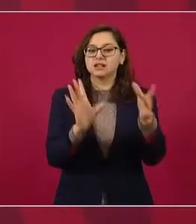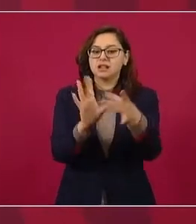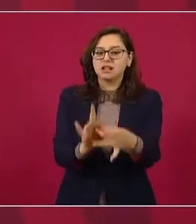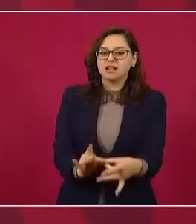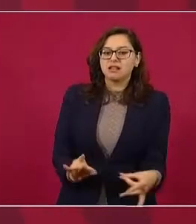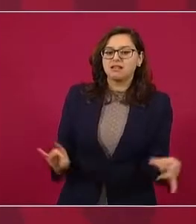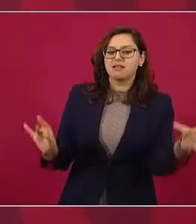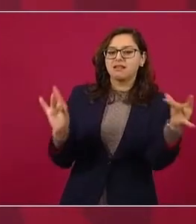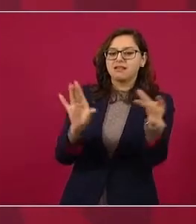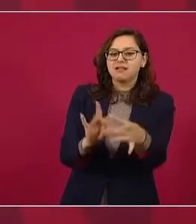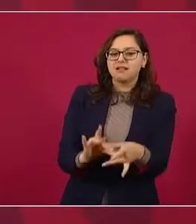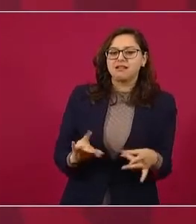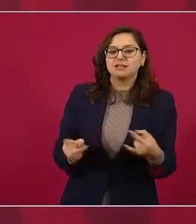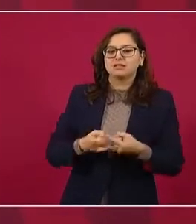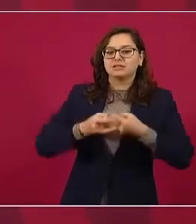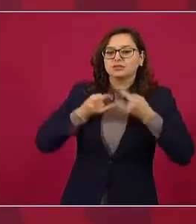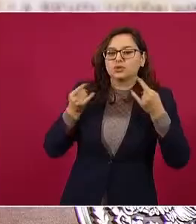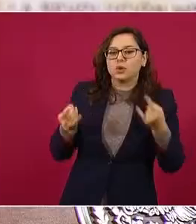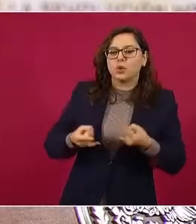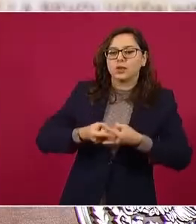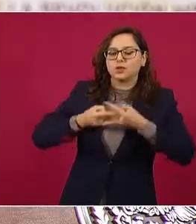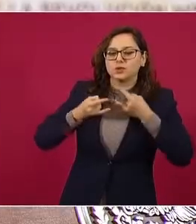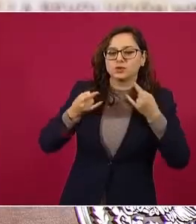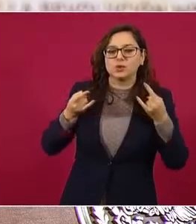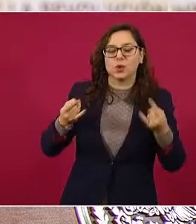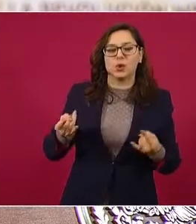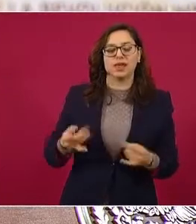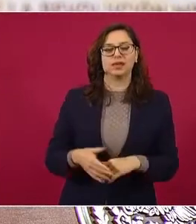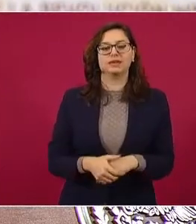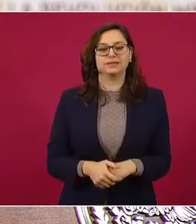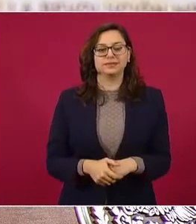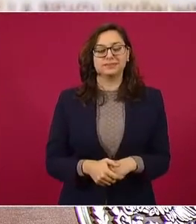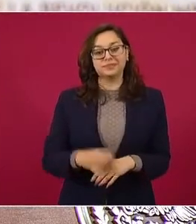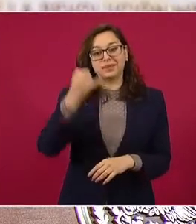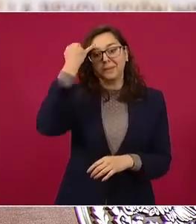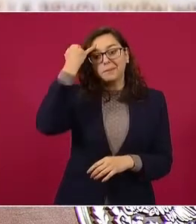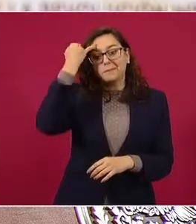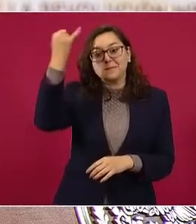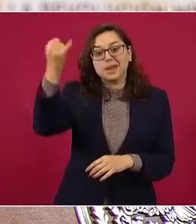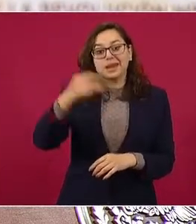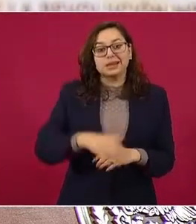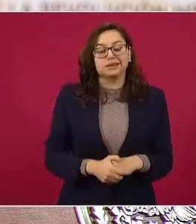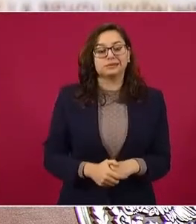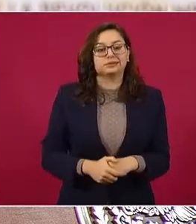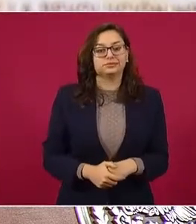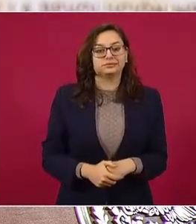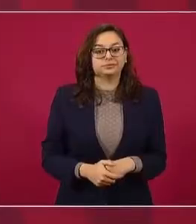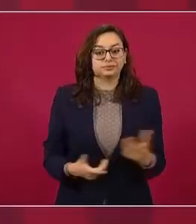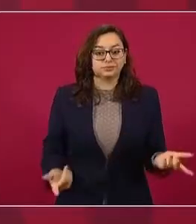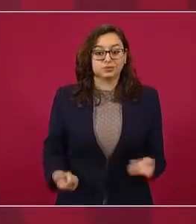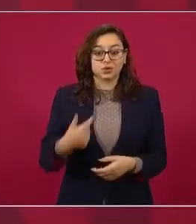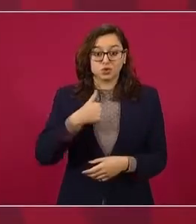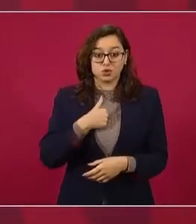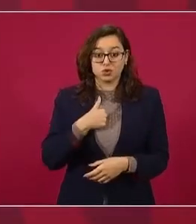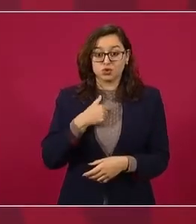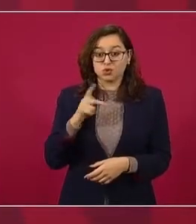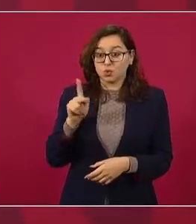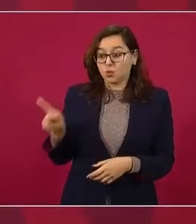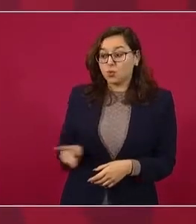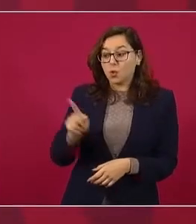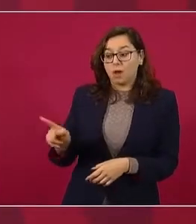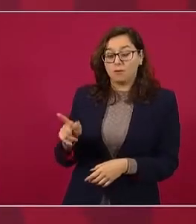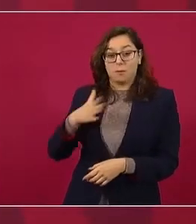Imagínense, yo estaba llegando de Tepetitán, de mi pueblo, porque no había